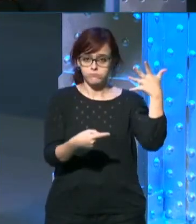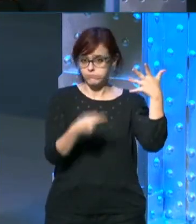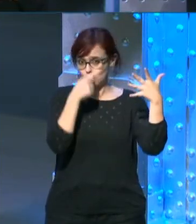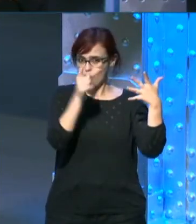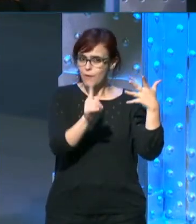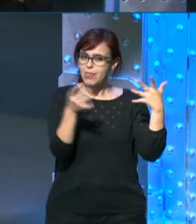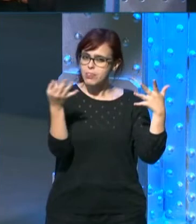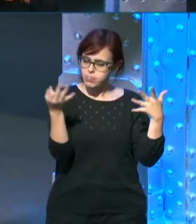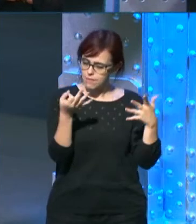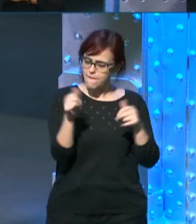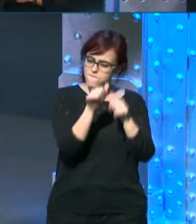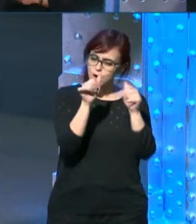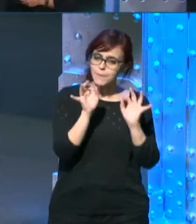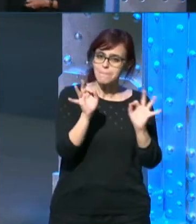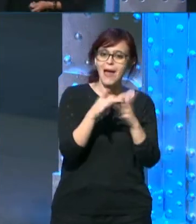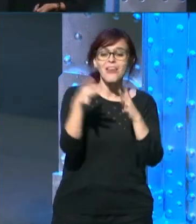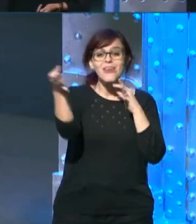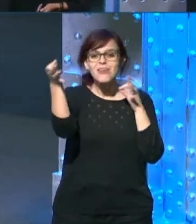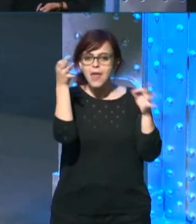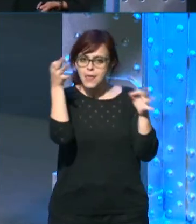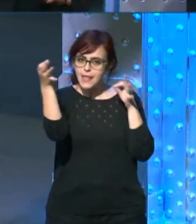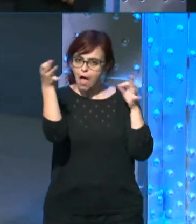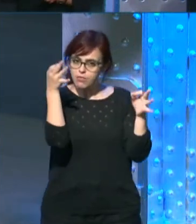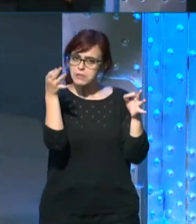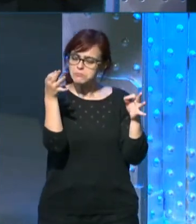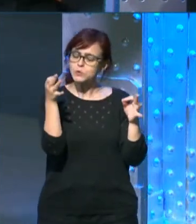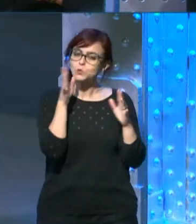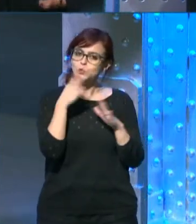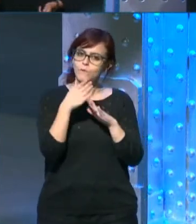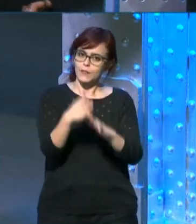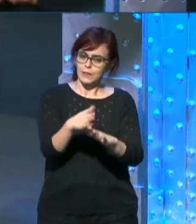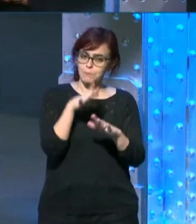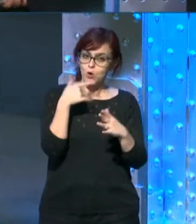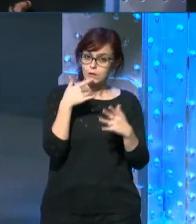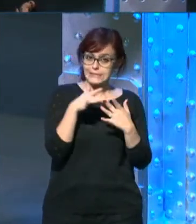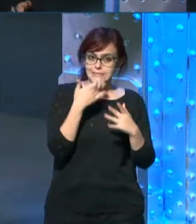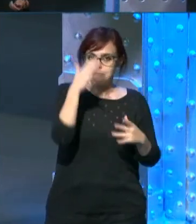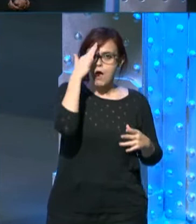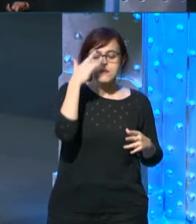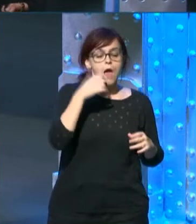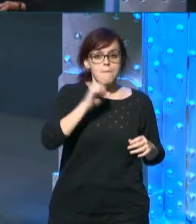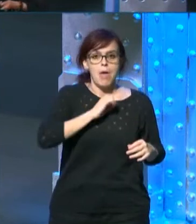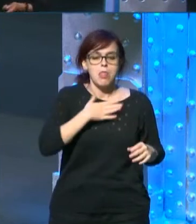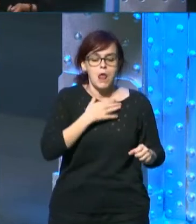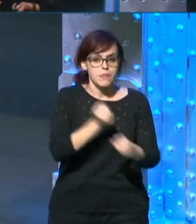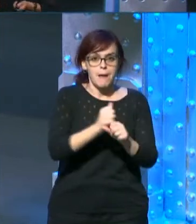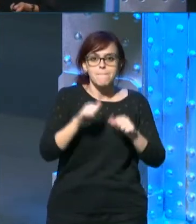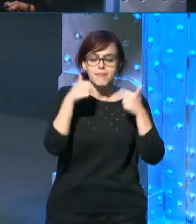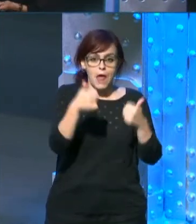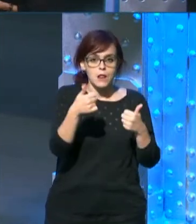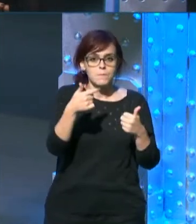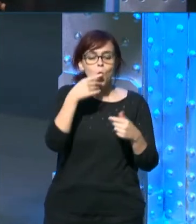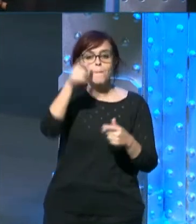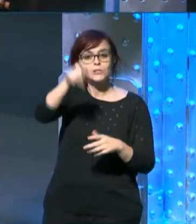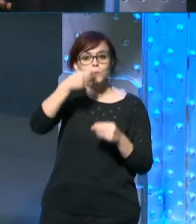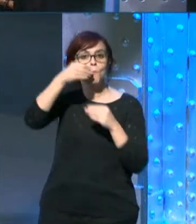que estar detallado suficientemente, sobre todo con lo que voy a empezar a trabajar mañana por la mañana, tiene que tener el nivel de detalle para